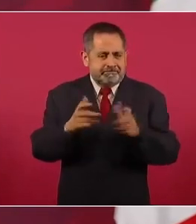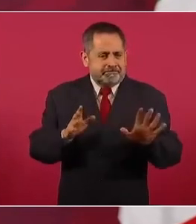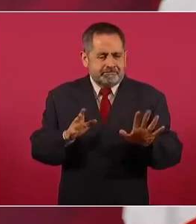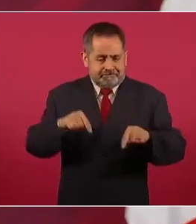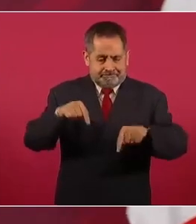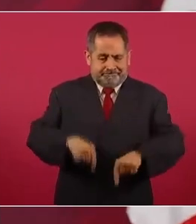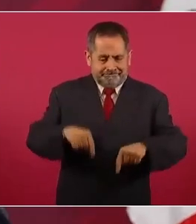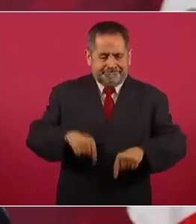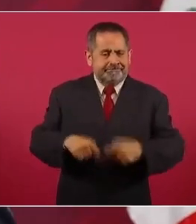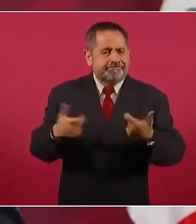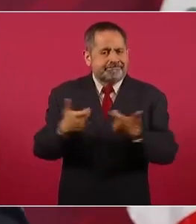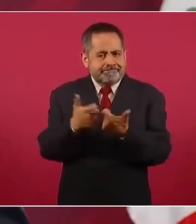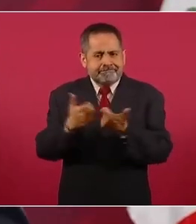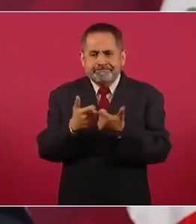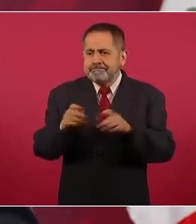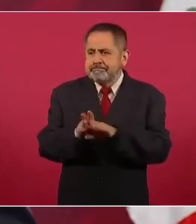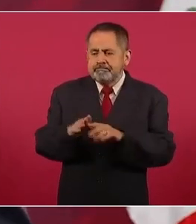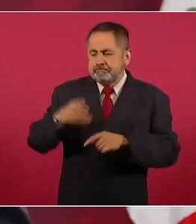hacer una serie de